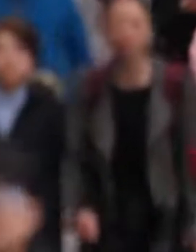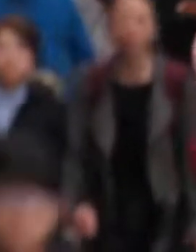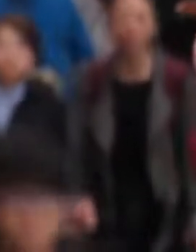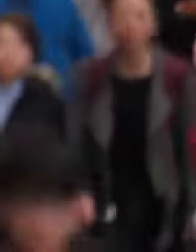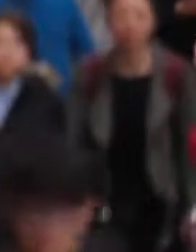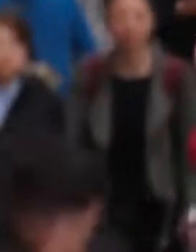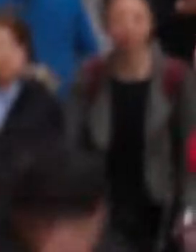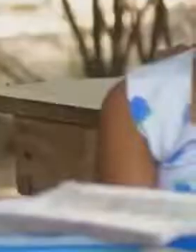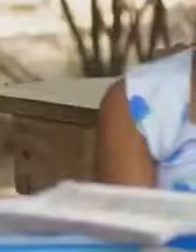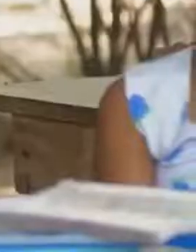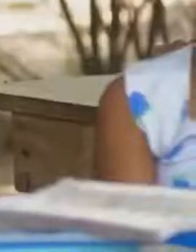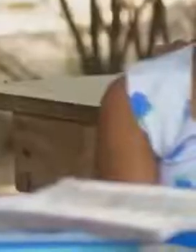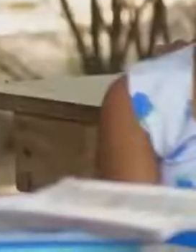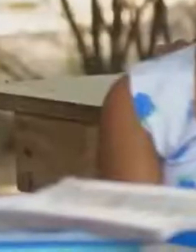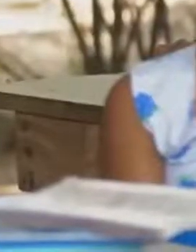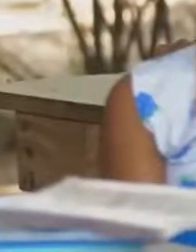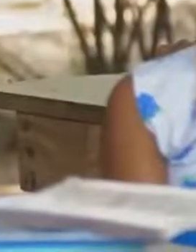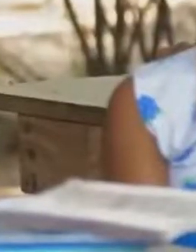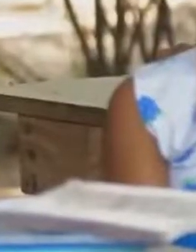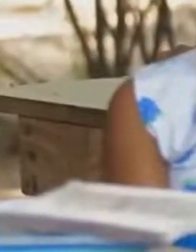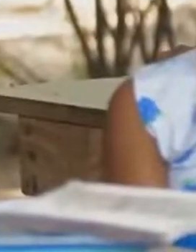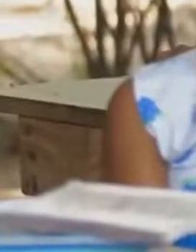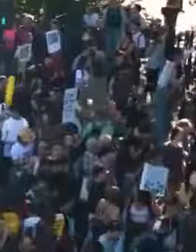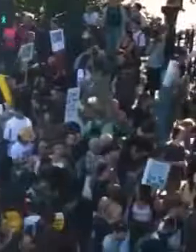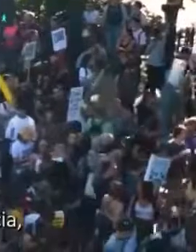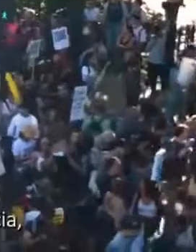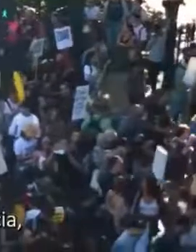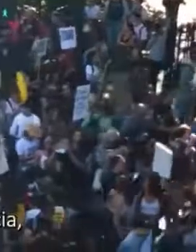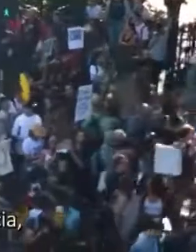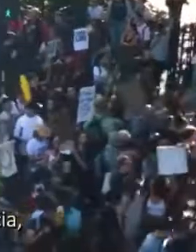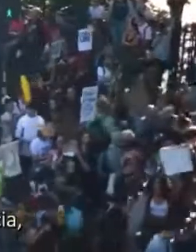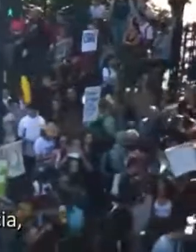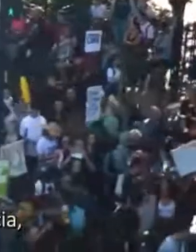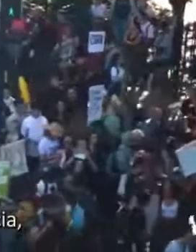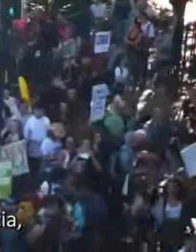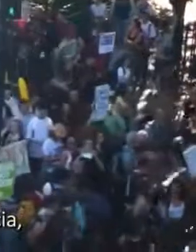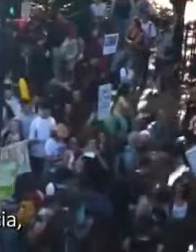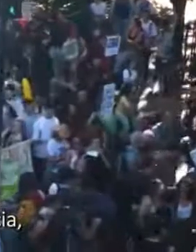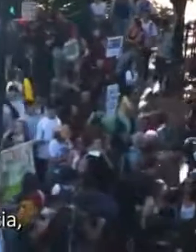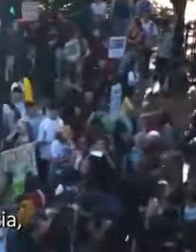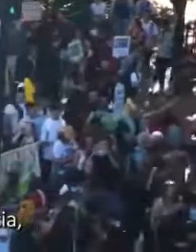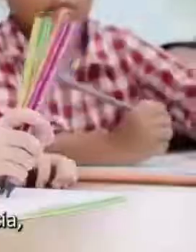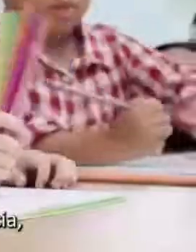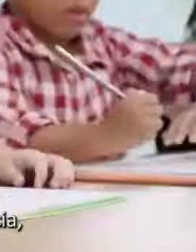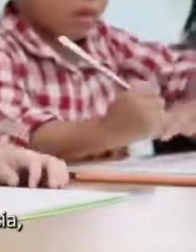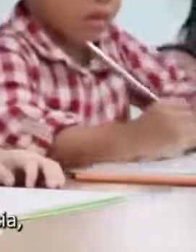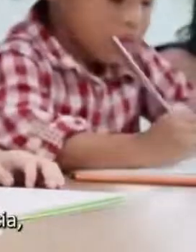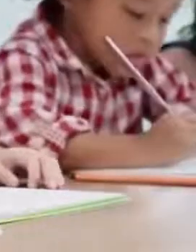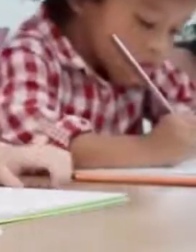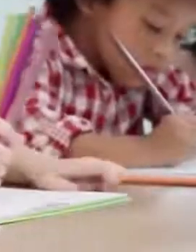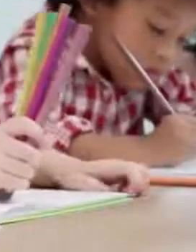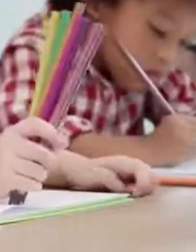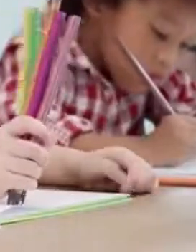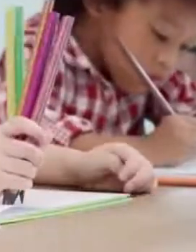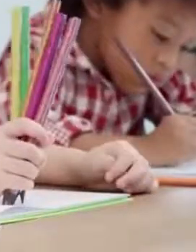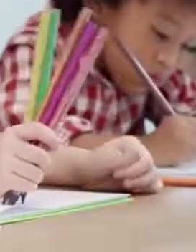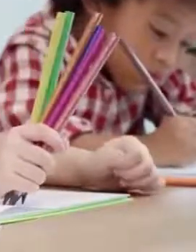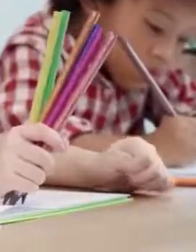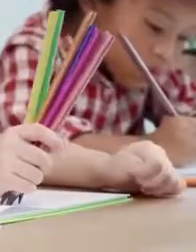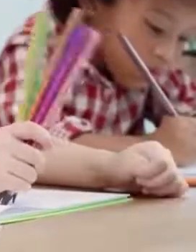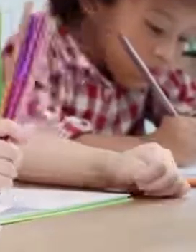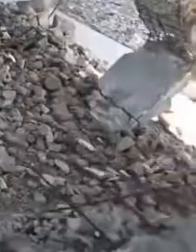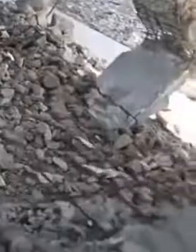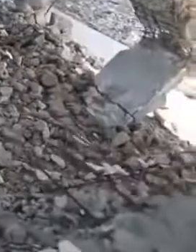tenemos hoy la gran obligación de garantizar a las generaciones futuras que vivirán en un mundo de derechos humanos y abundancia, no